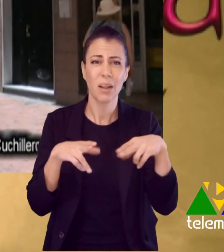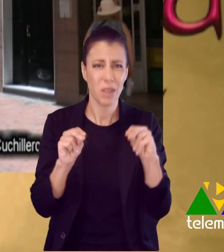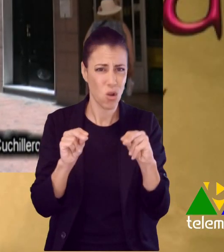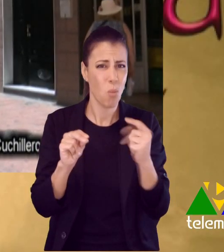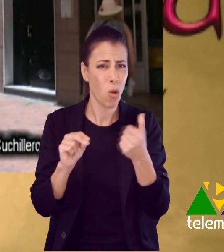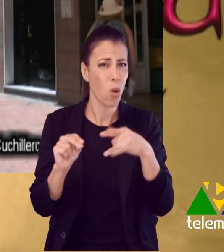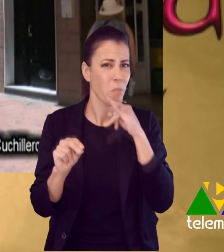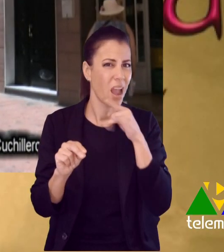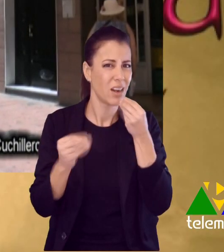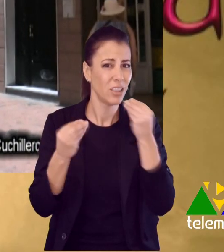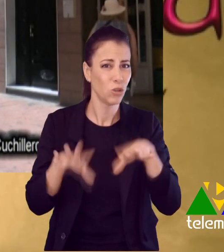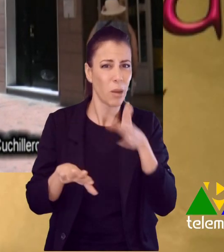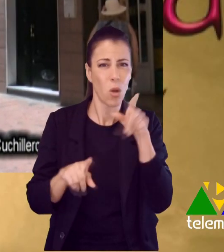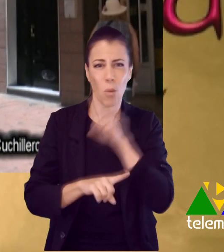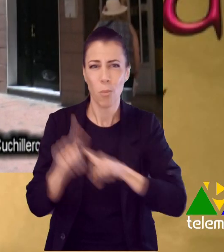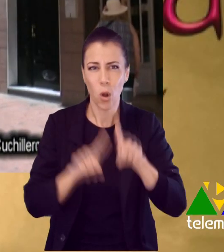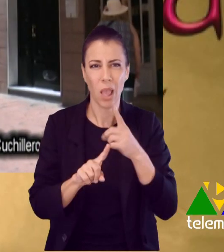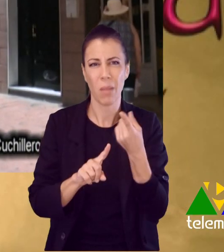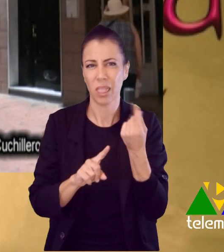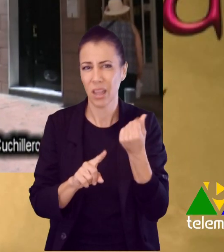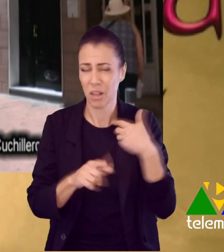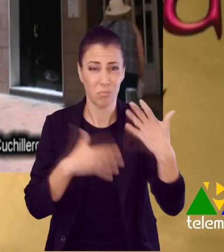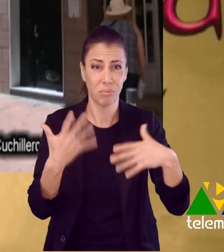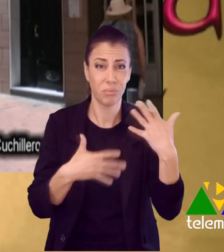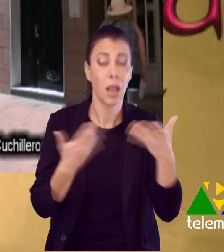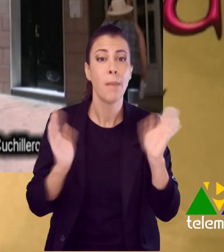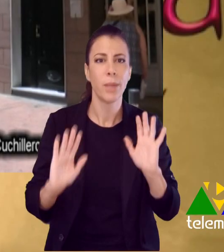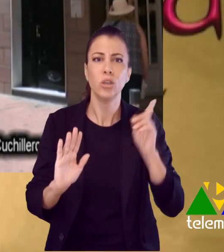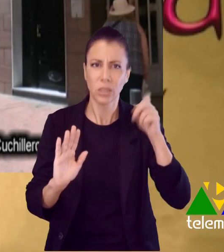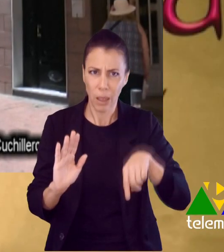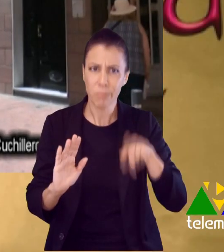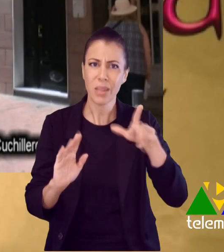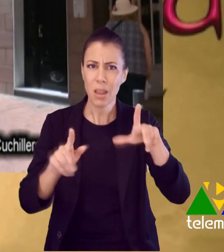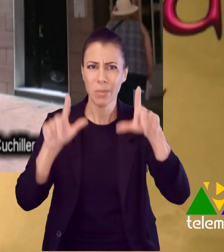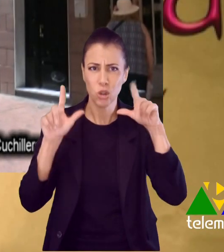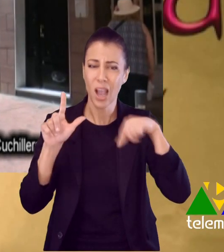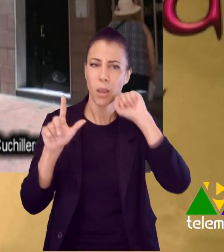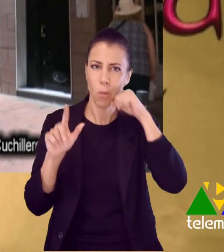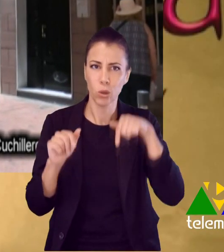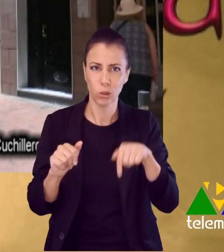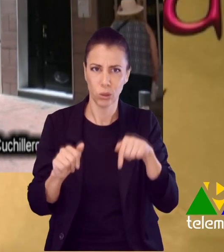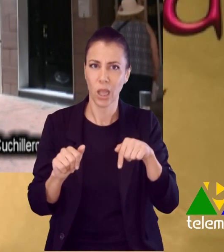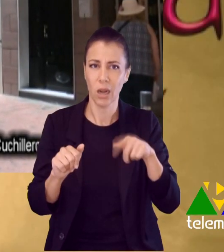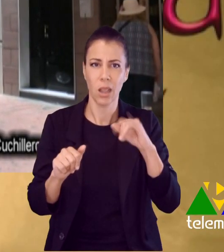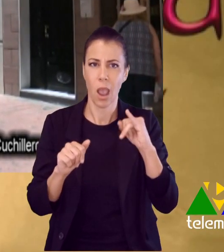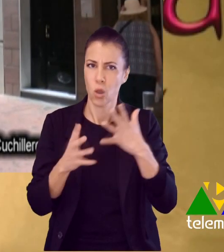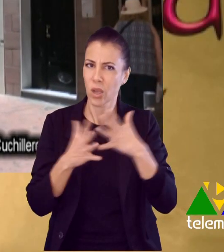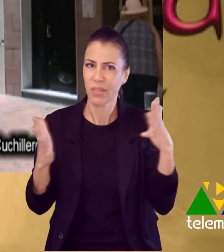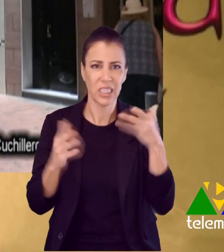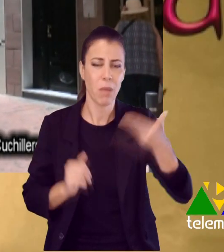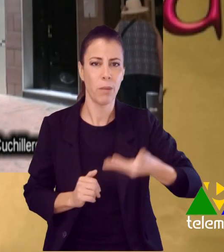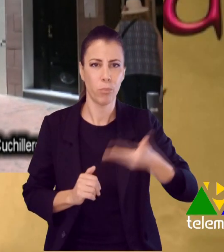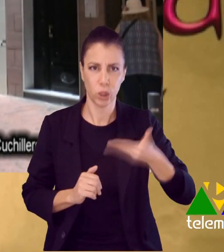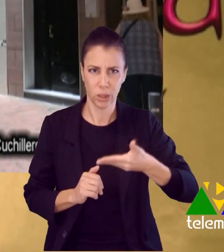historia de problemas de dineros y tal, pero fue también un personaje motrileño que tuvo una grandísima